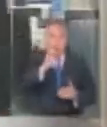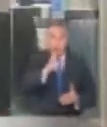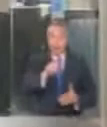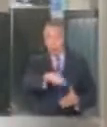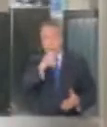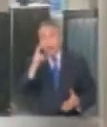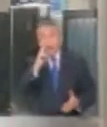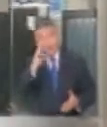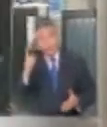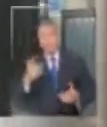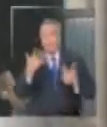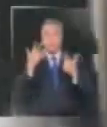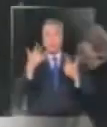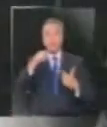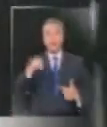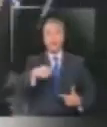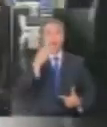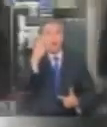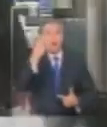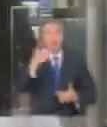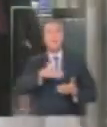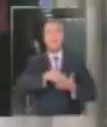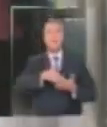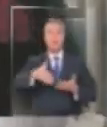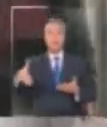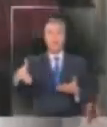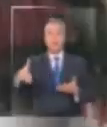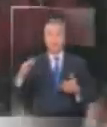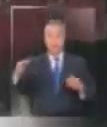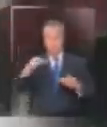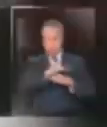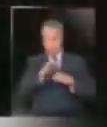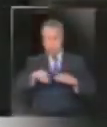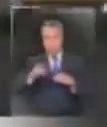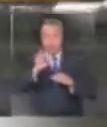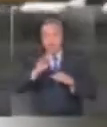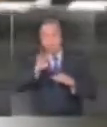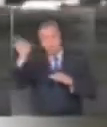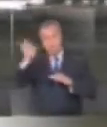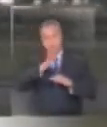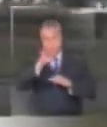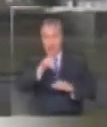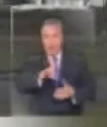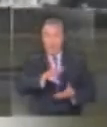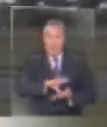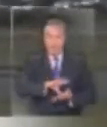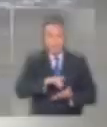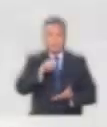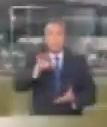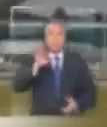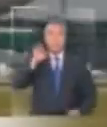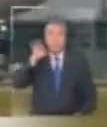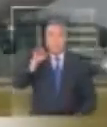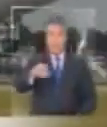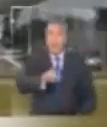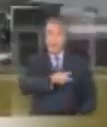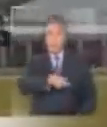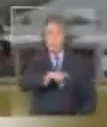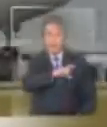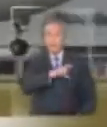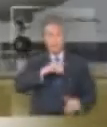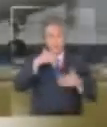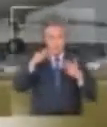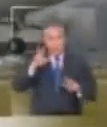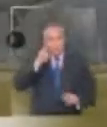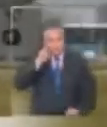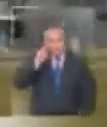año, 7,4 millones de pasajeros volaron dentro y fuera del país. Por eso, la aerolínea española Plus Ultra ya ajustó sus radares